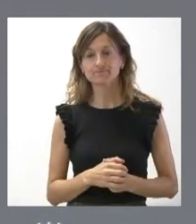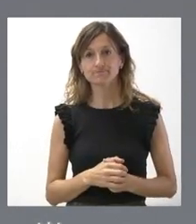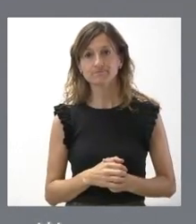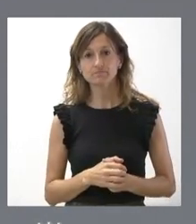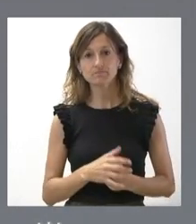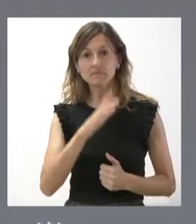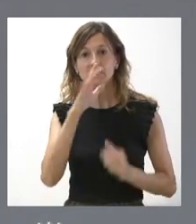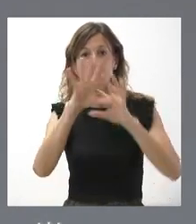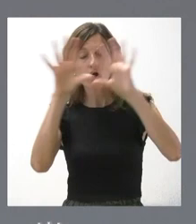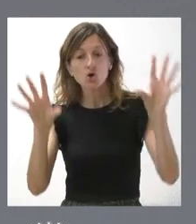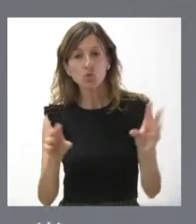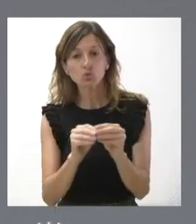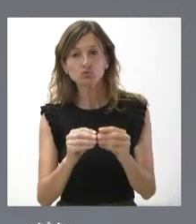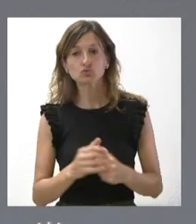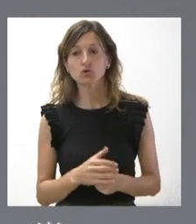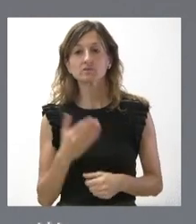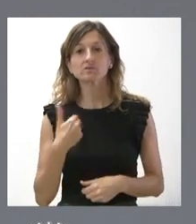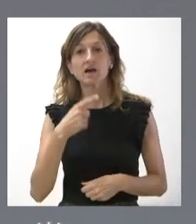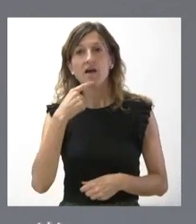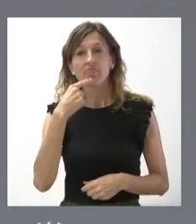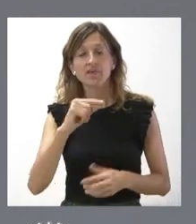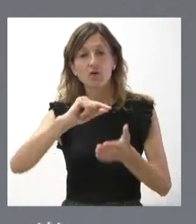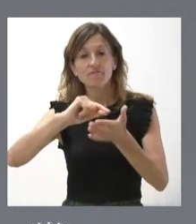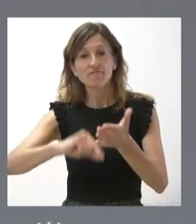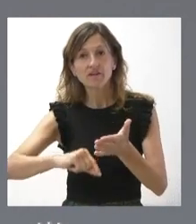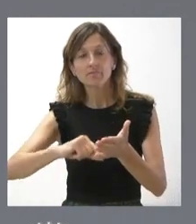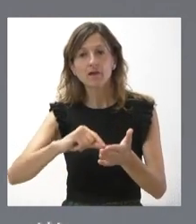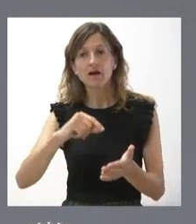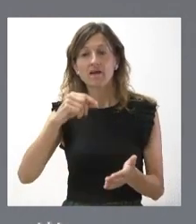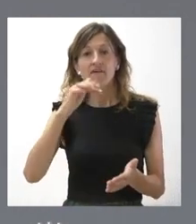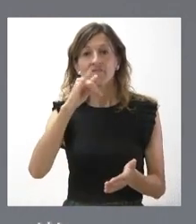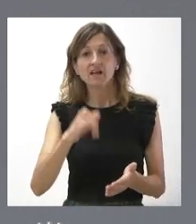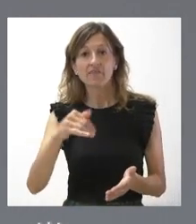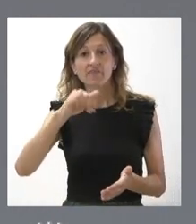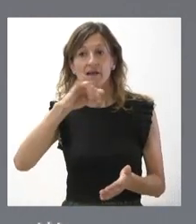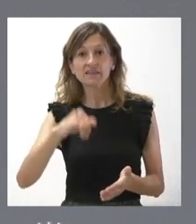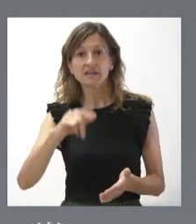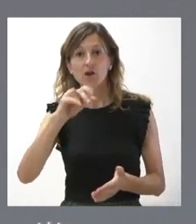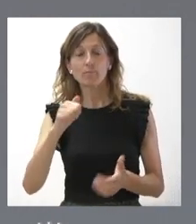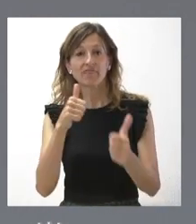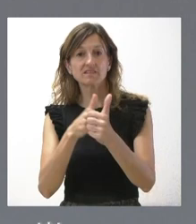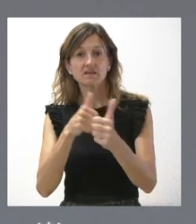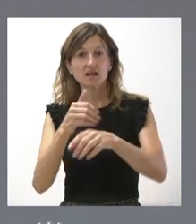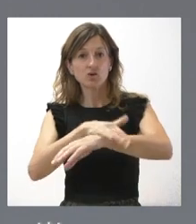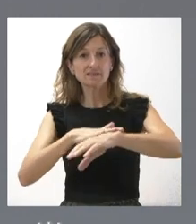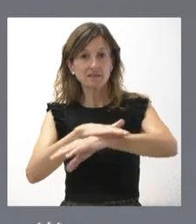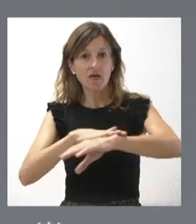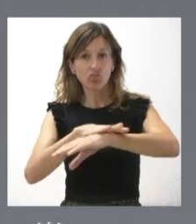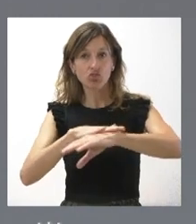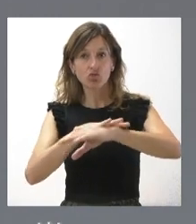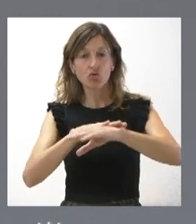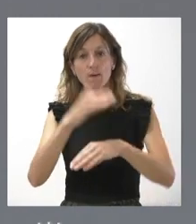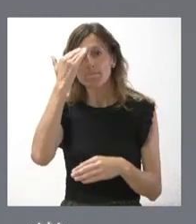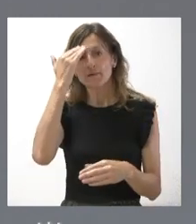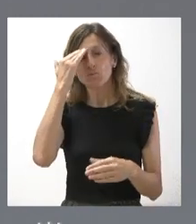esta es la conclusión. Ya les decía que lo firma don Fernando Martínez López, secretario de Estado de